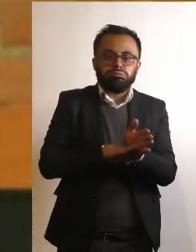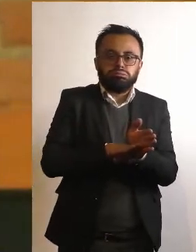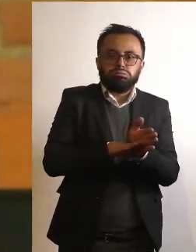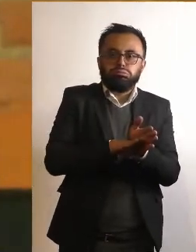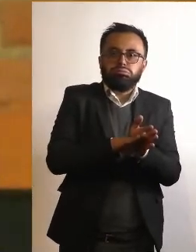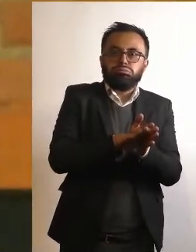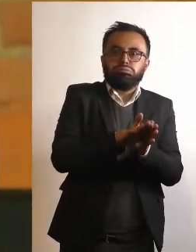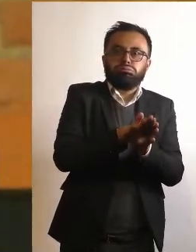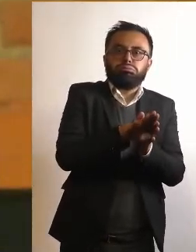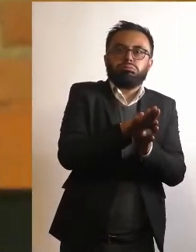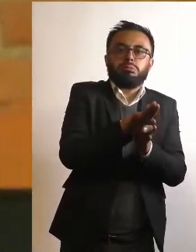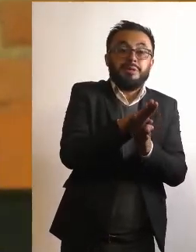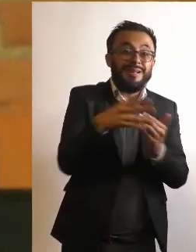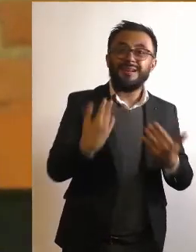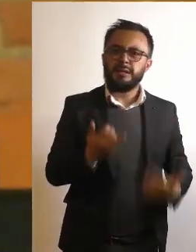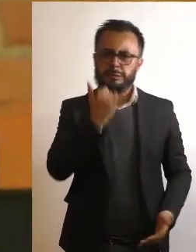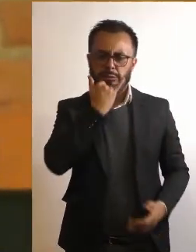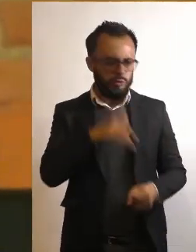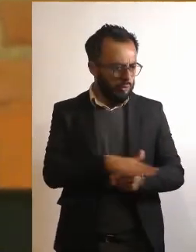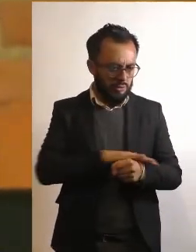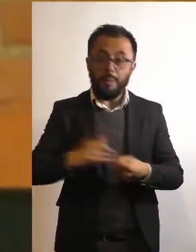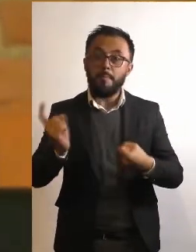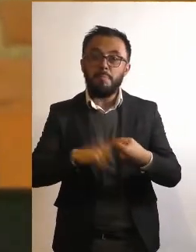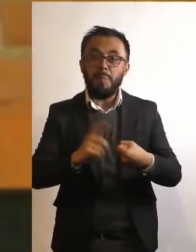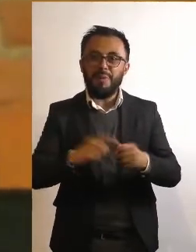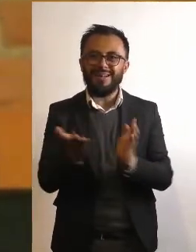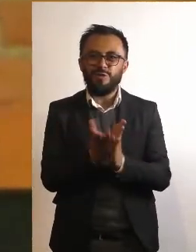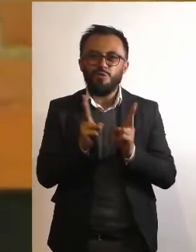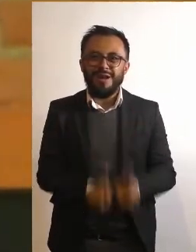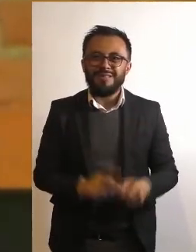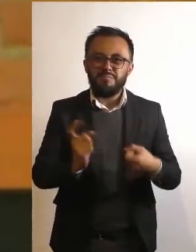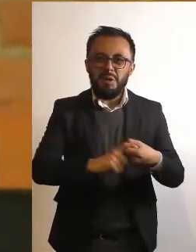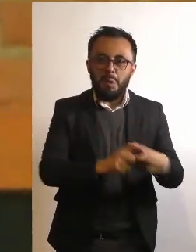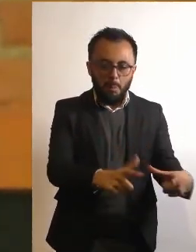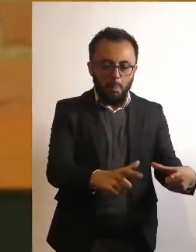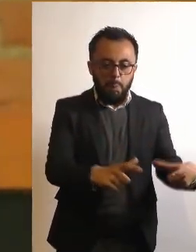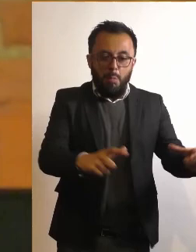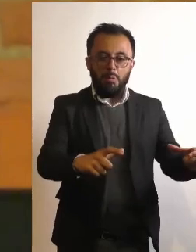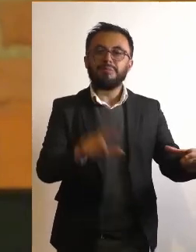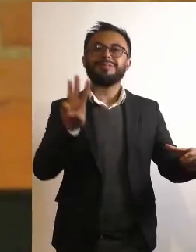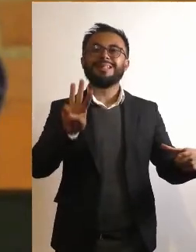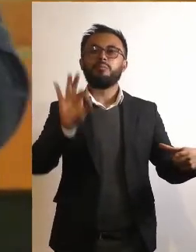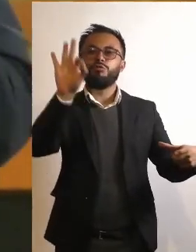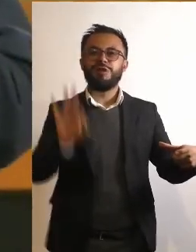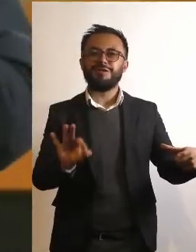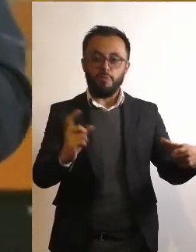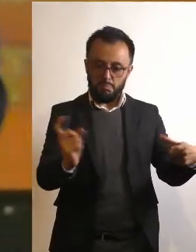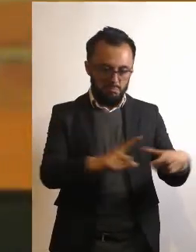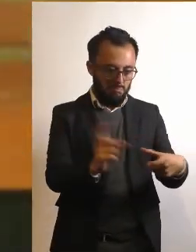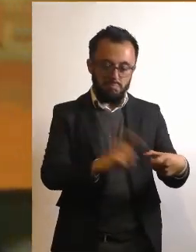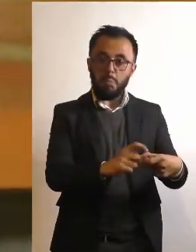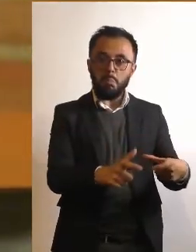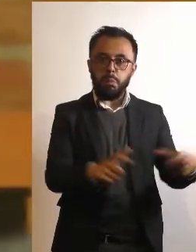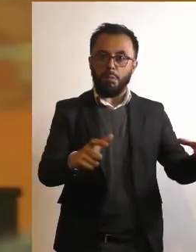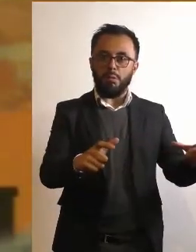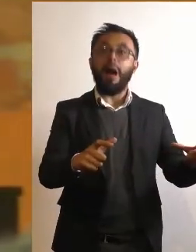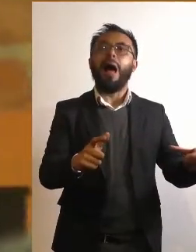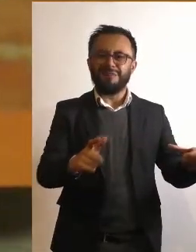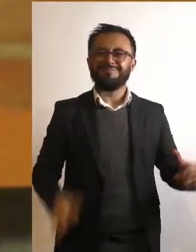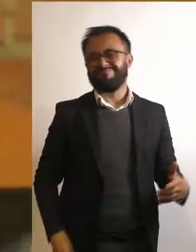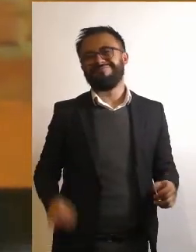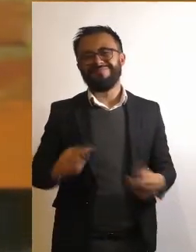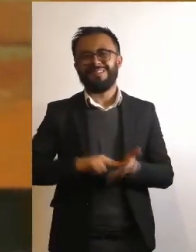en nuestra población estudiantil, que es la principal fuente de recursos por medio de las matrículas. Para este